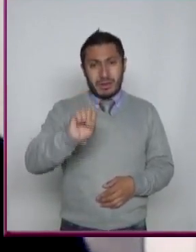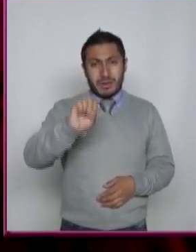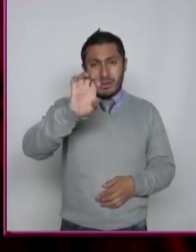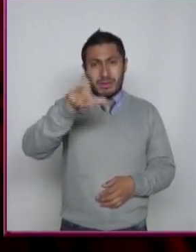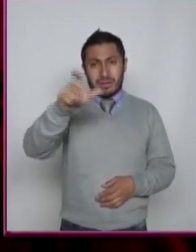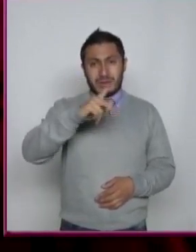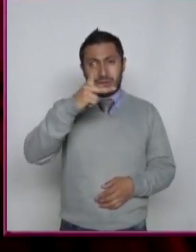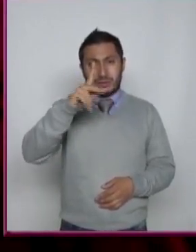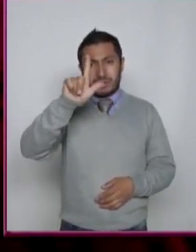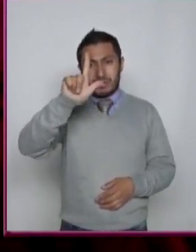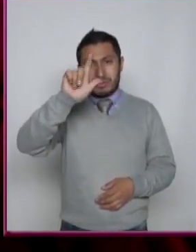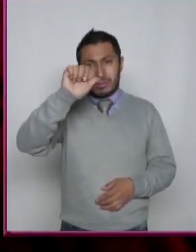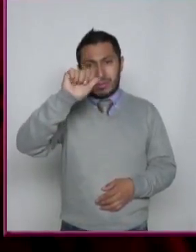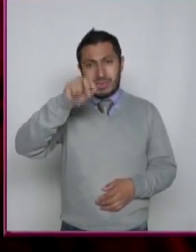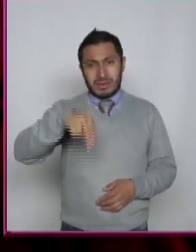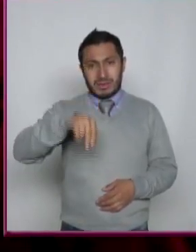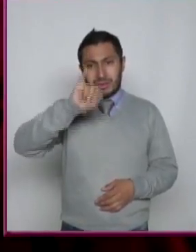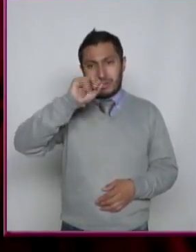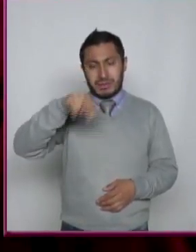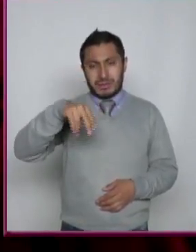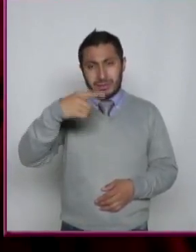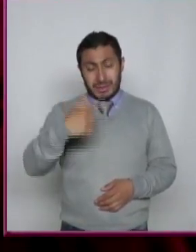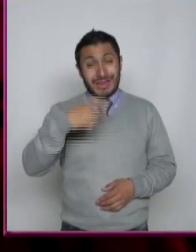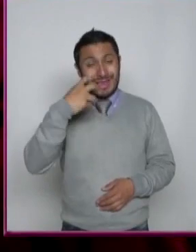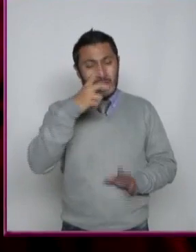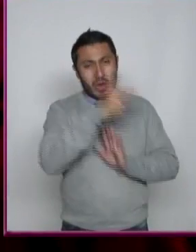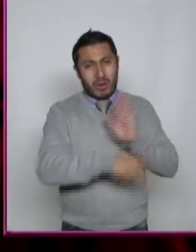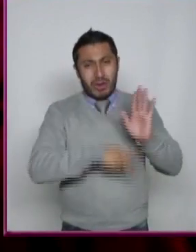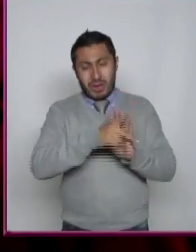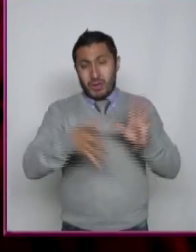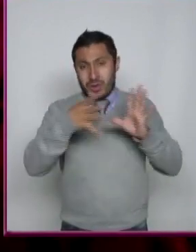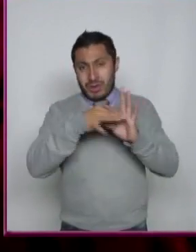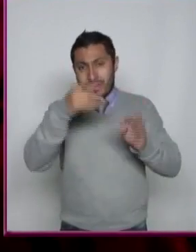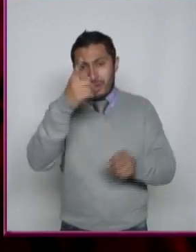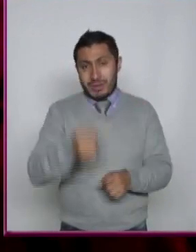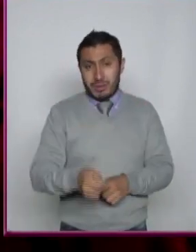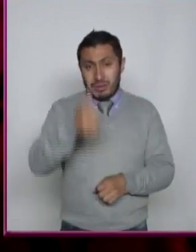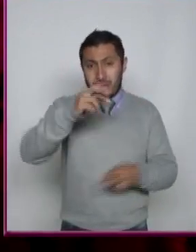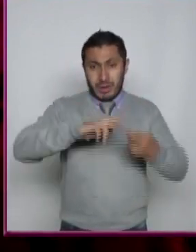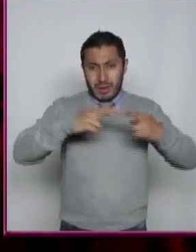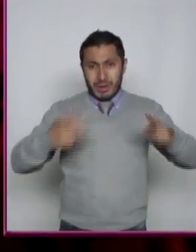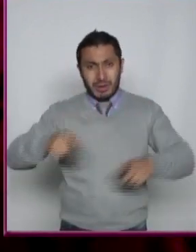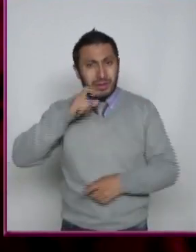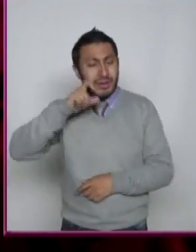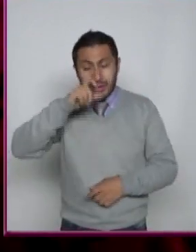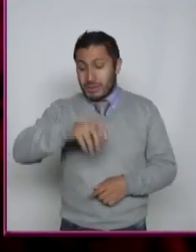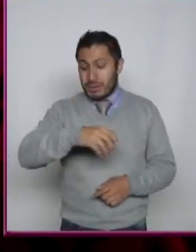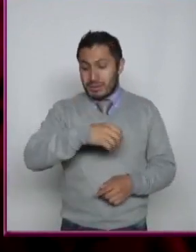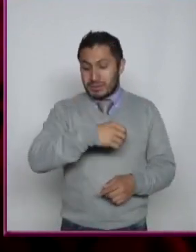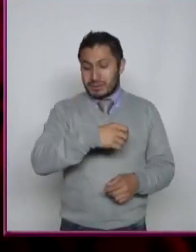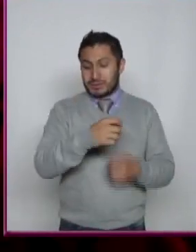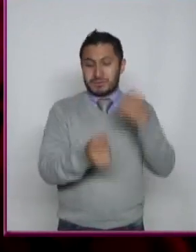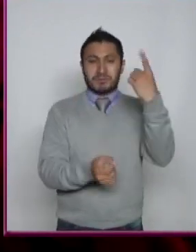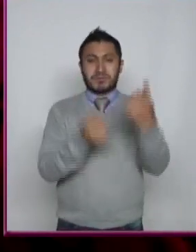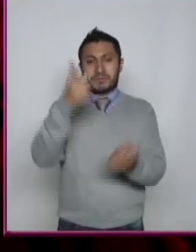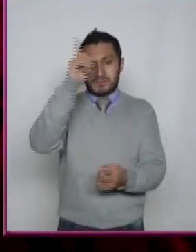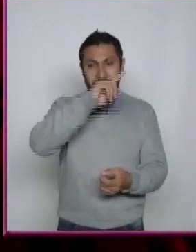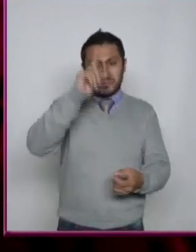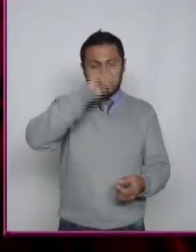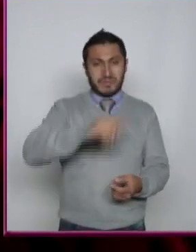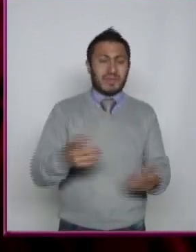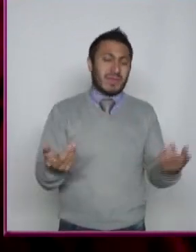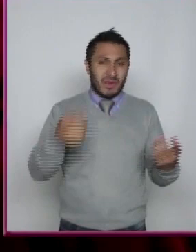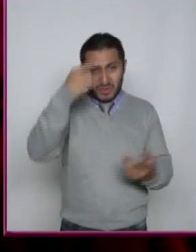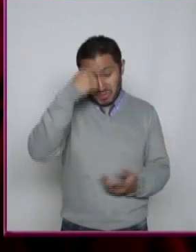YouTube, y el video justo donde hablamos de la primera relación sexual, ¿no? De como algunos consejos, un poco una guía para saber